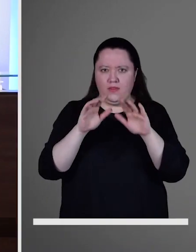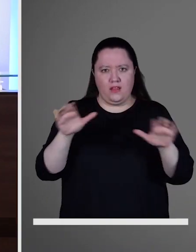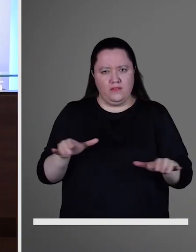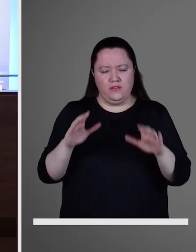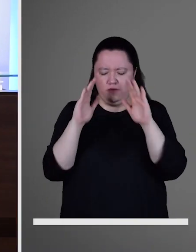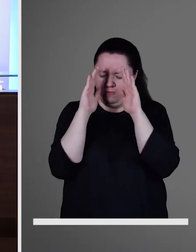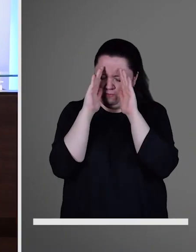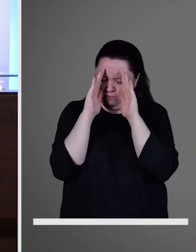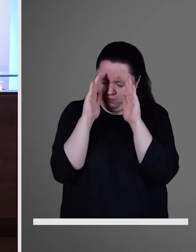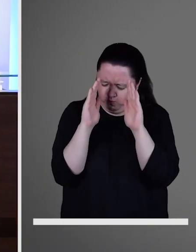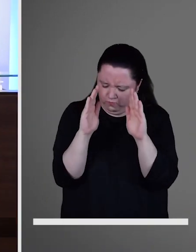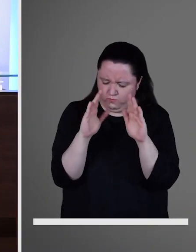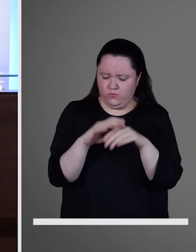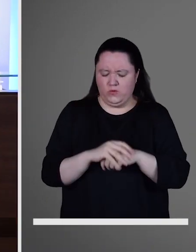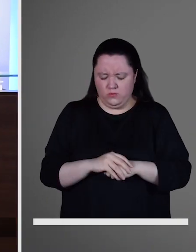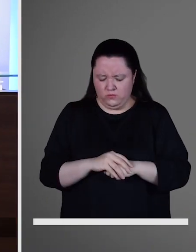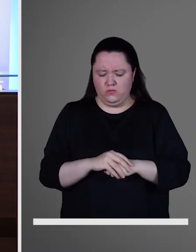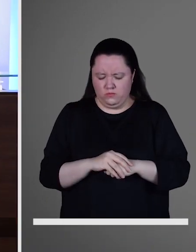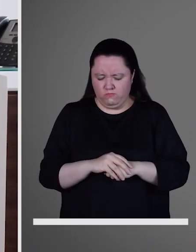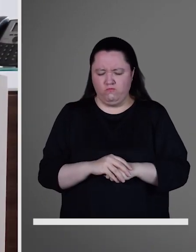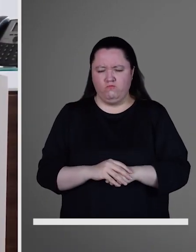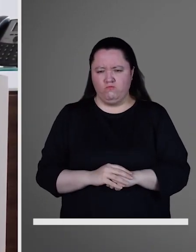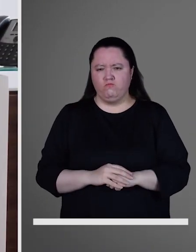No, no, no. Debo concentrarme.